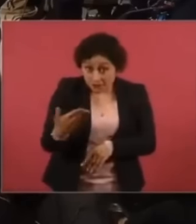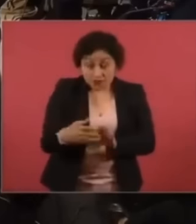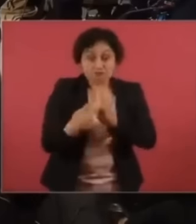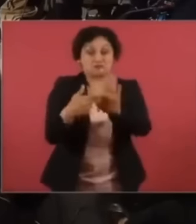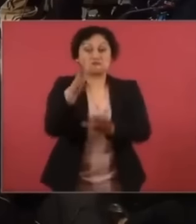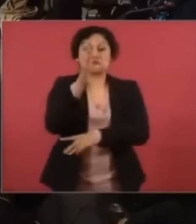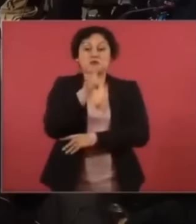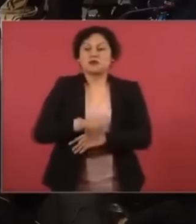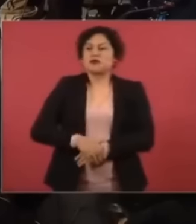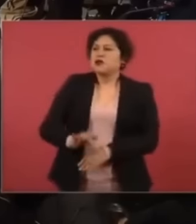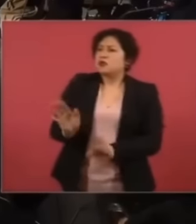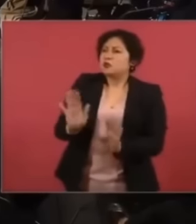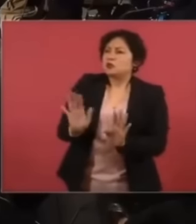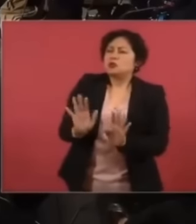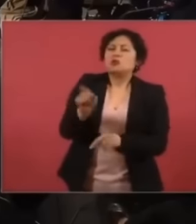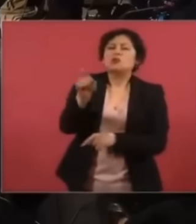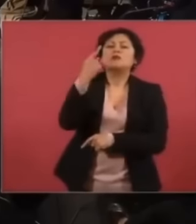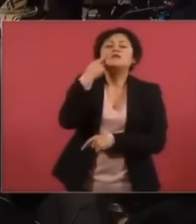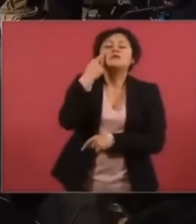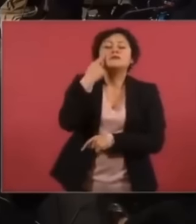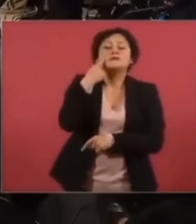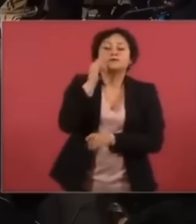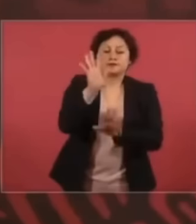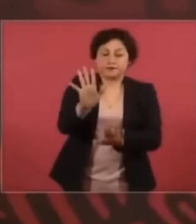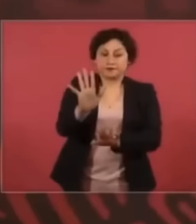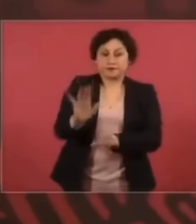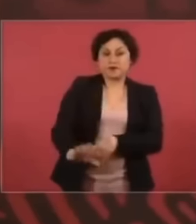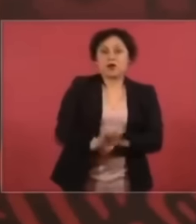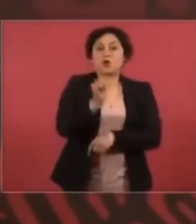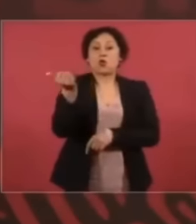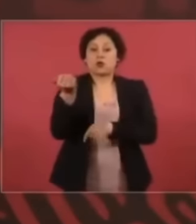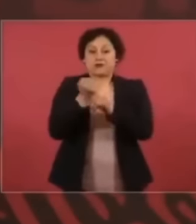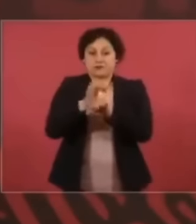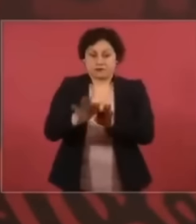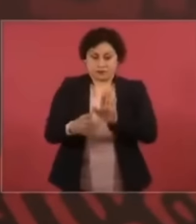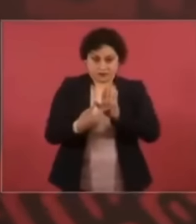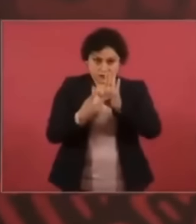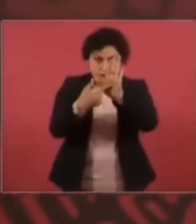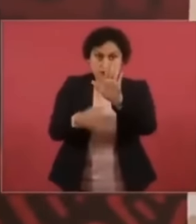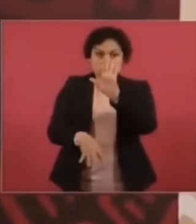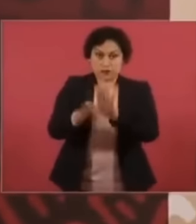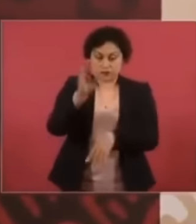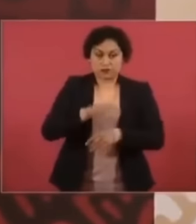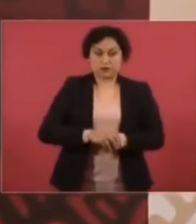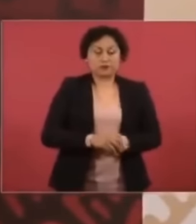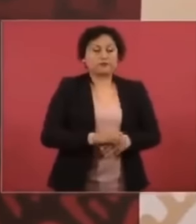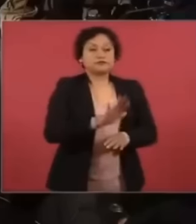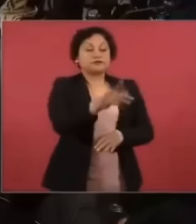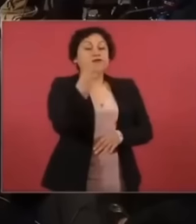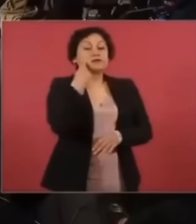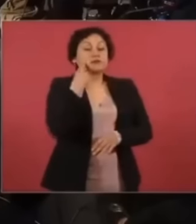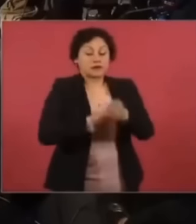alza. Después de los dos años, el presidente logra que vaya reduciendo poco a poco